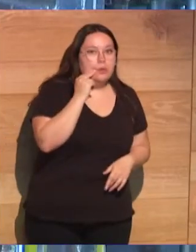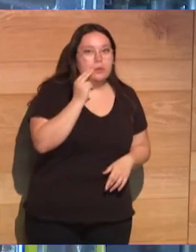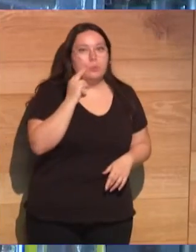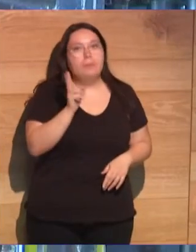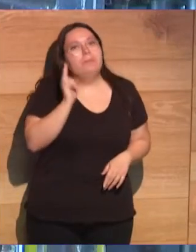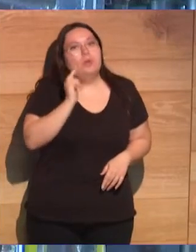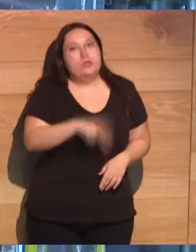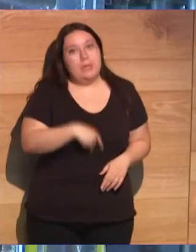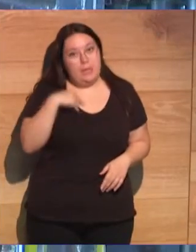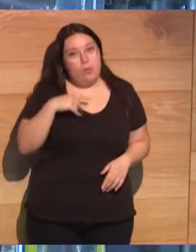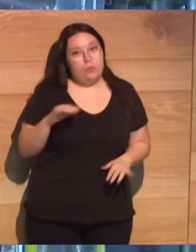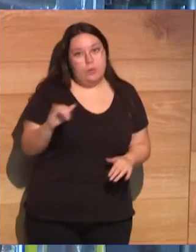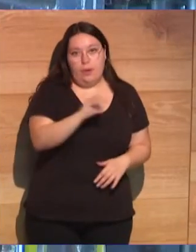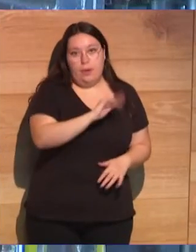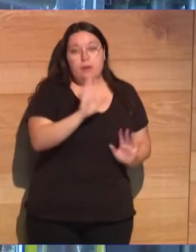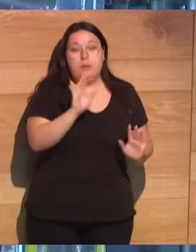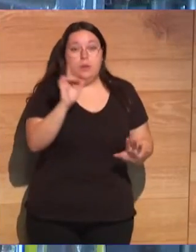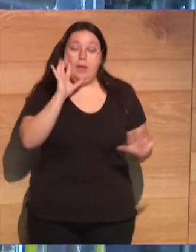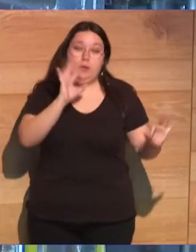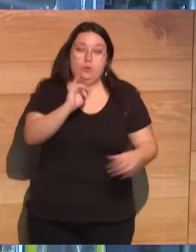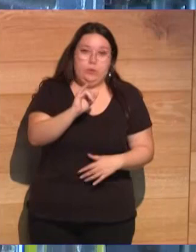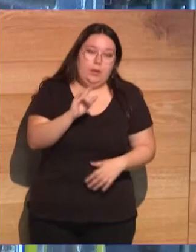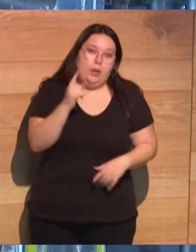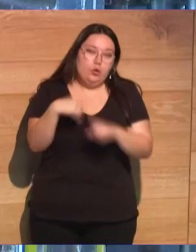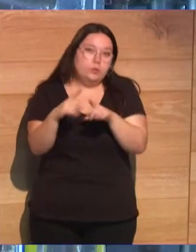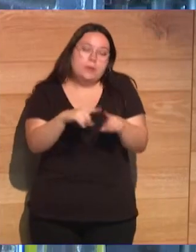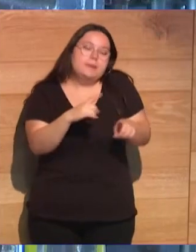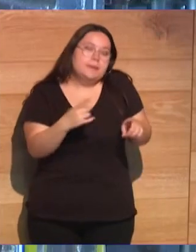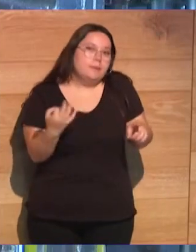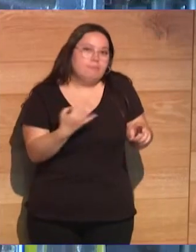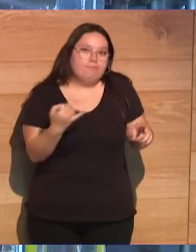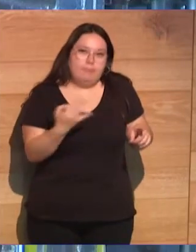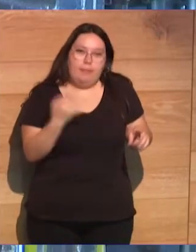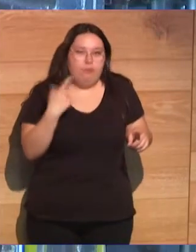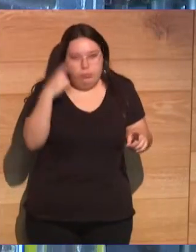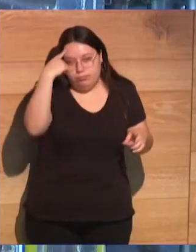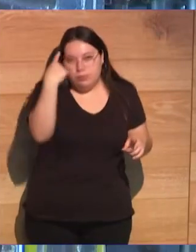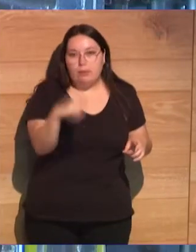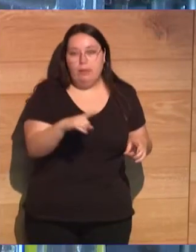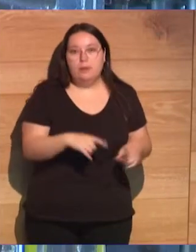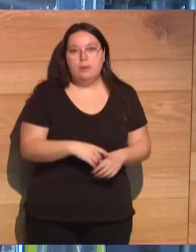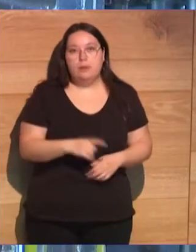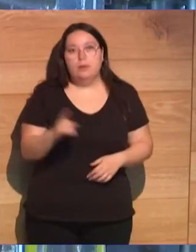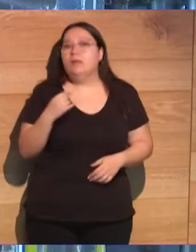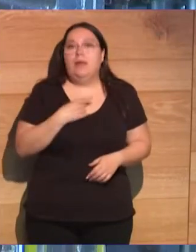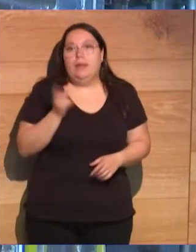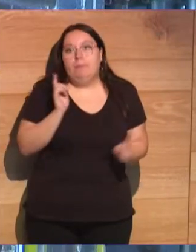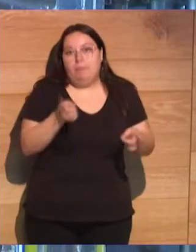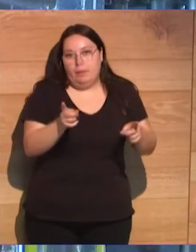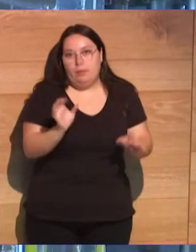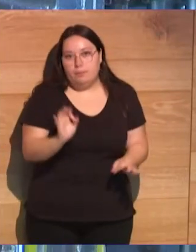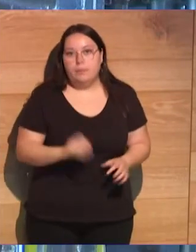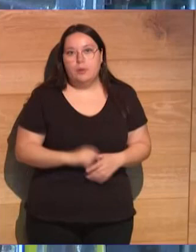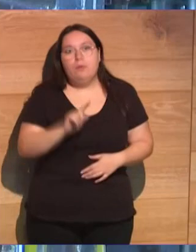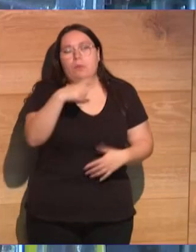poco generalizados, sabiendo que hay riesgos y hay cosas también pues, que hay que ser conscientes y hay que mitigar. Pero bueno, eso